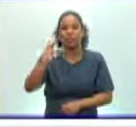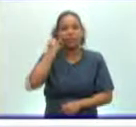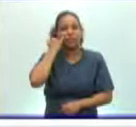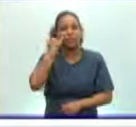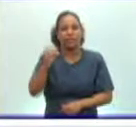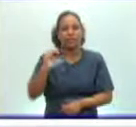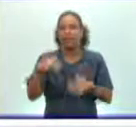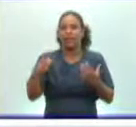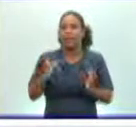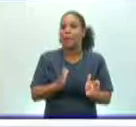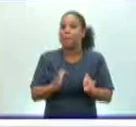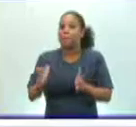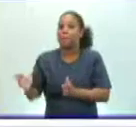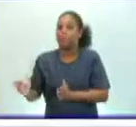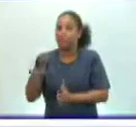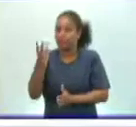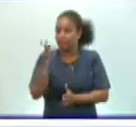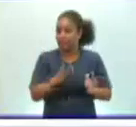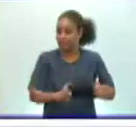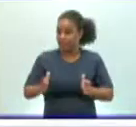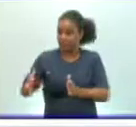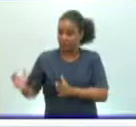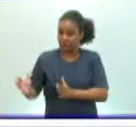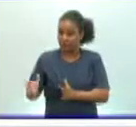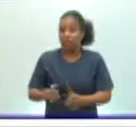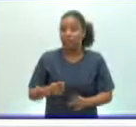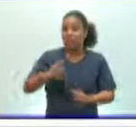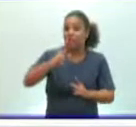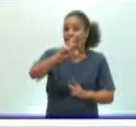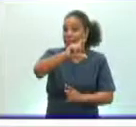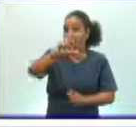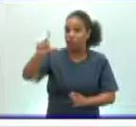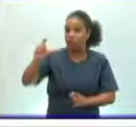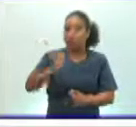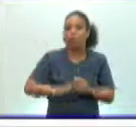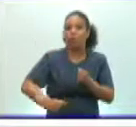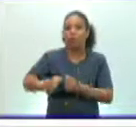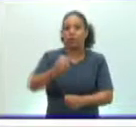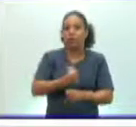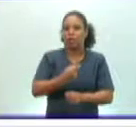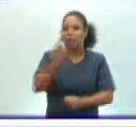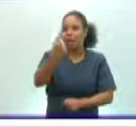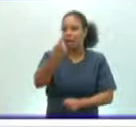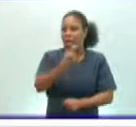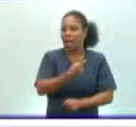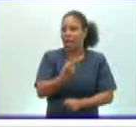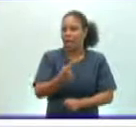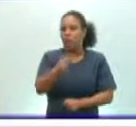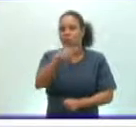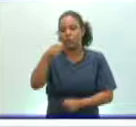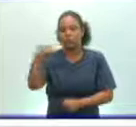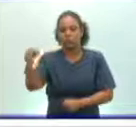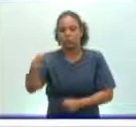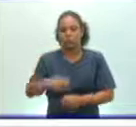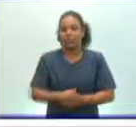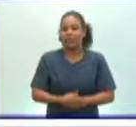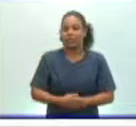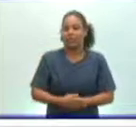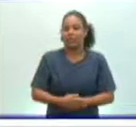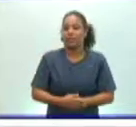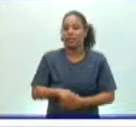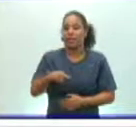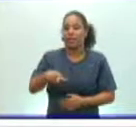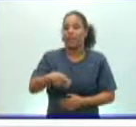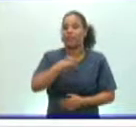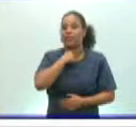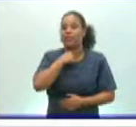las transversales se ha utilizado en cada una de las proposiciones escritas. Este ejercicio